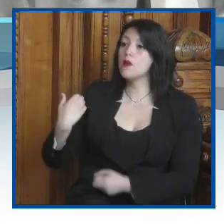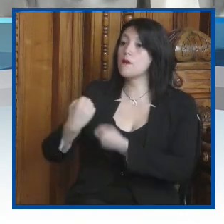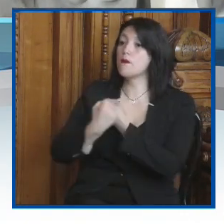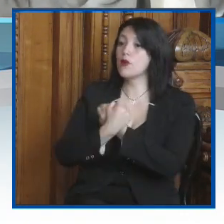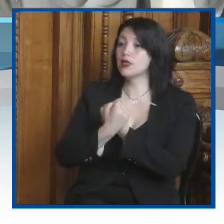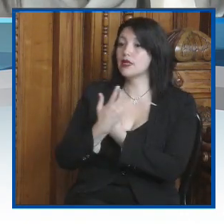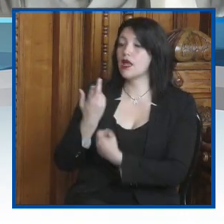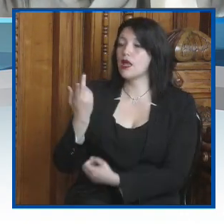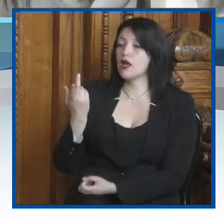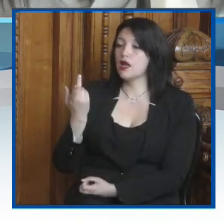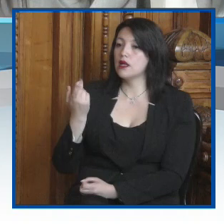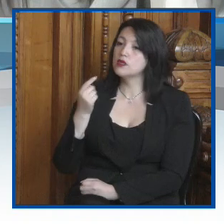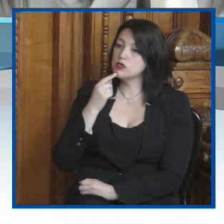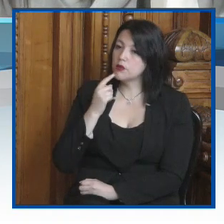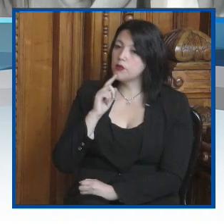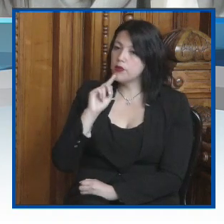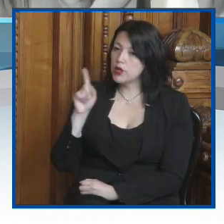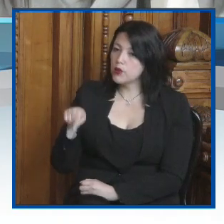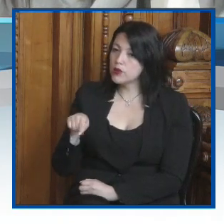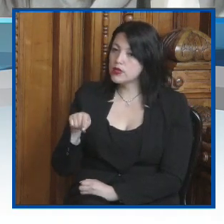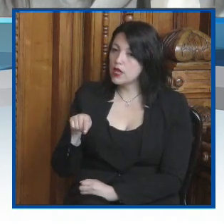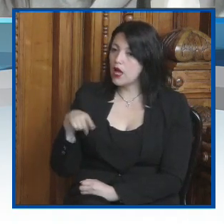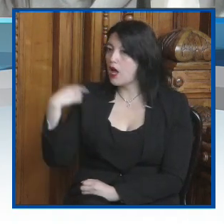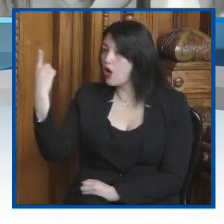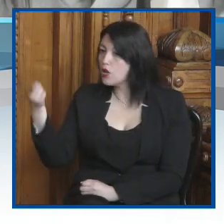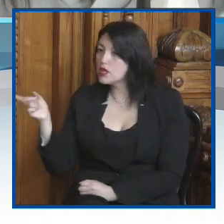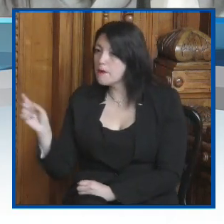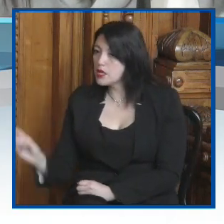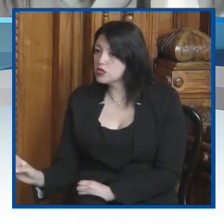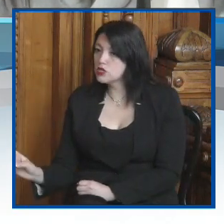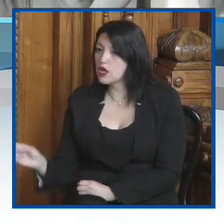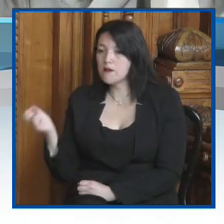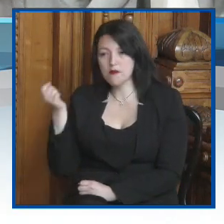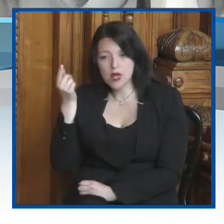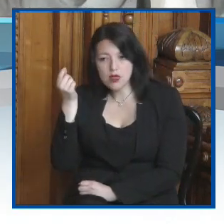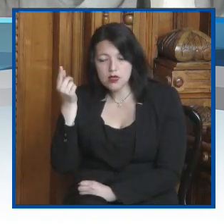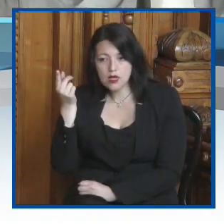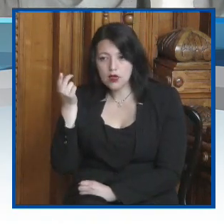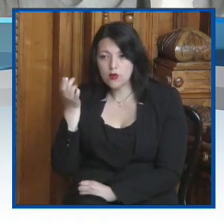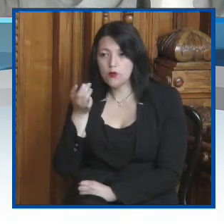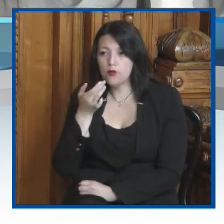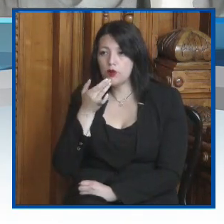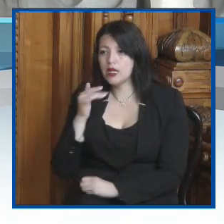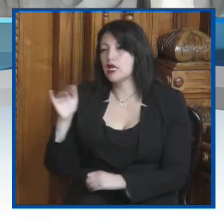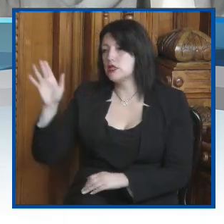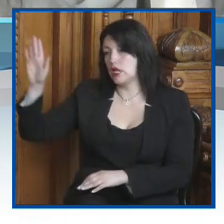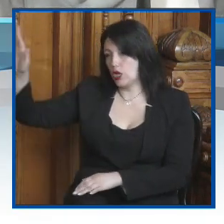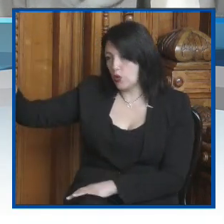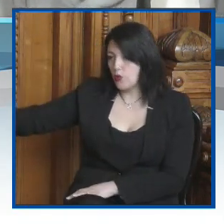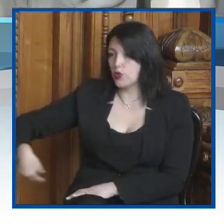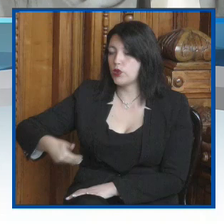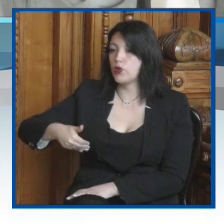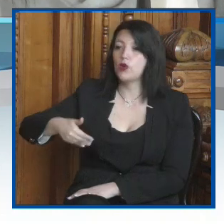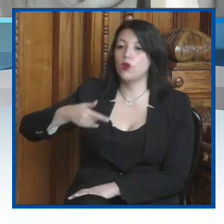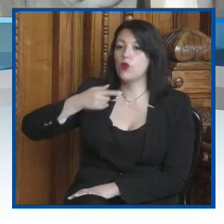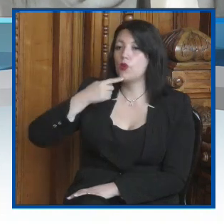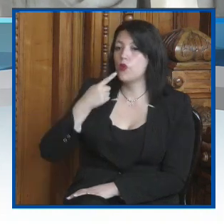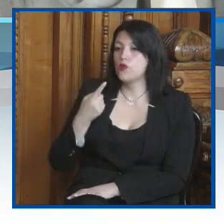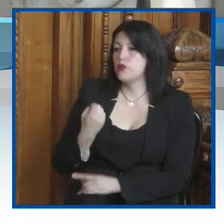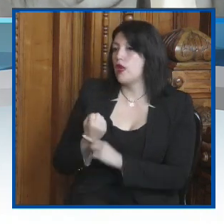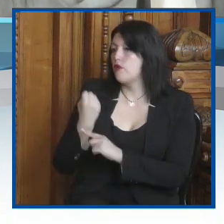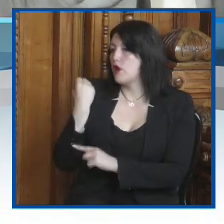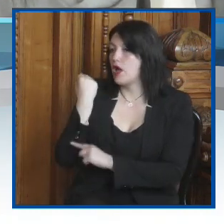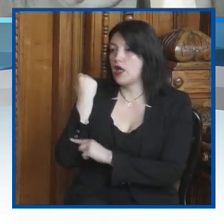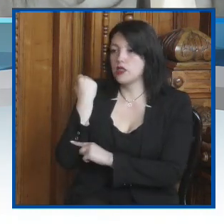Telex, si le tuvo que consultar a otra persona para entender por qué se lo convocó, sea a un abogado,